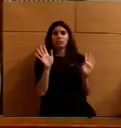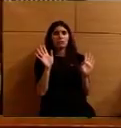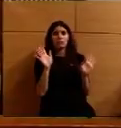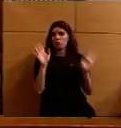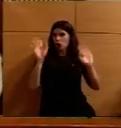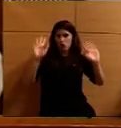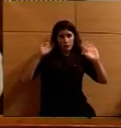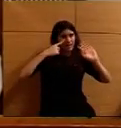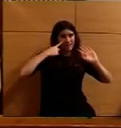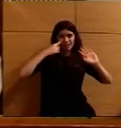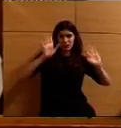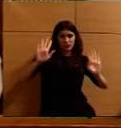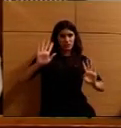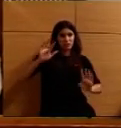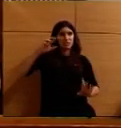enfermer. No,